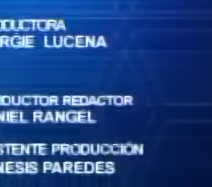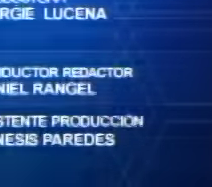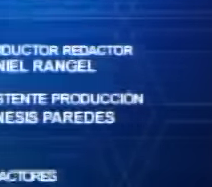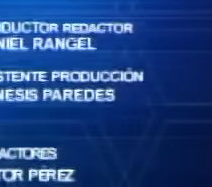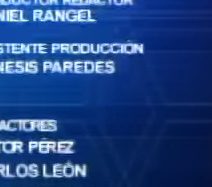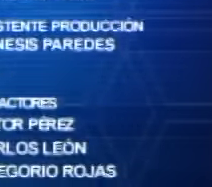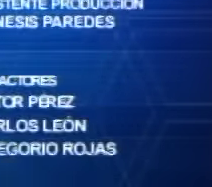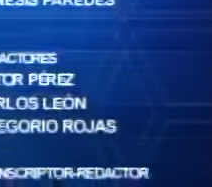deciden